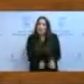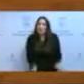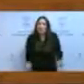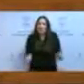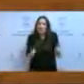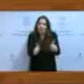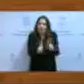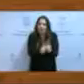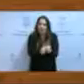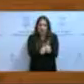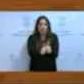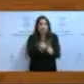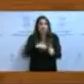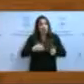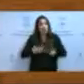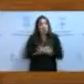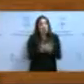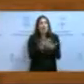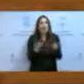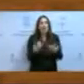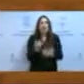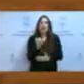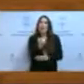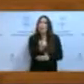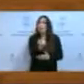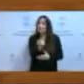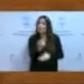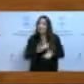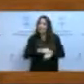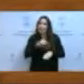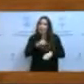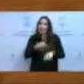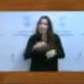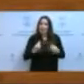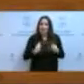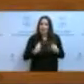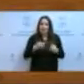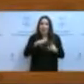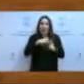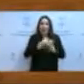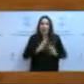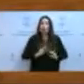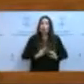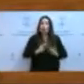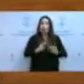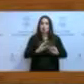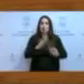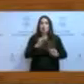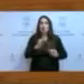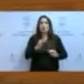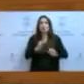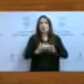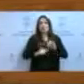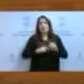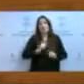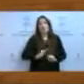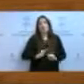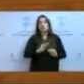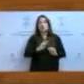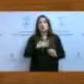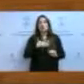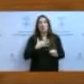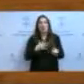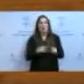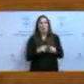proporcionar el apoyo suficiente que les permita vivir en su entorno habitual y que facilite a sus familias cuidadoras ese respiro del que hablábamos